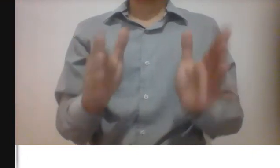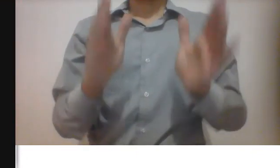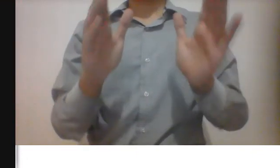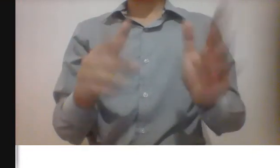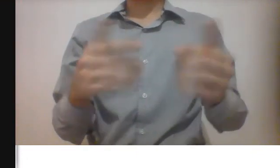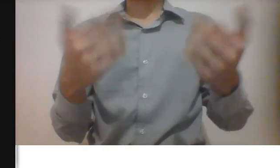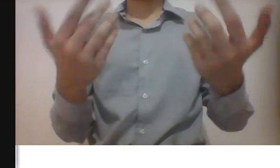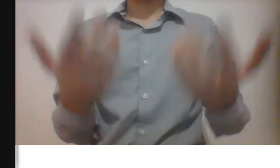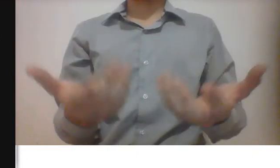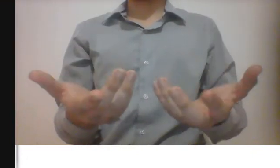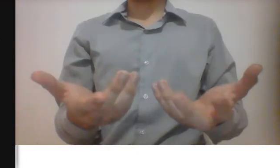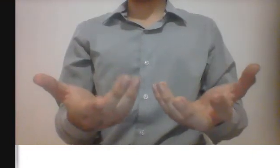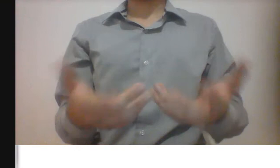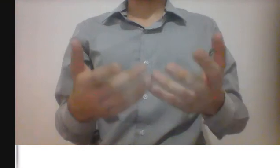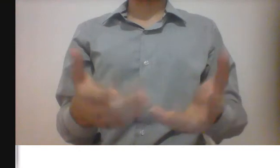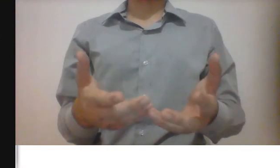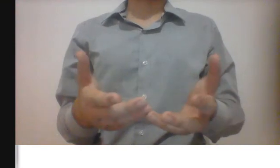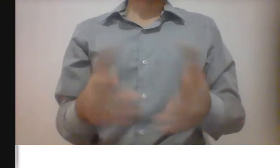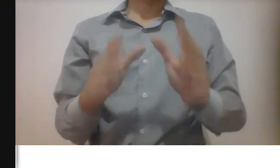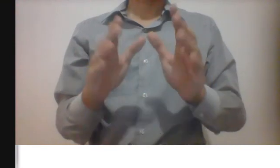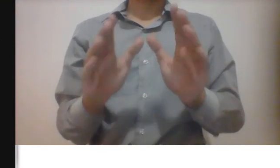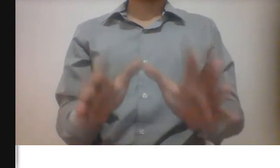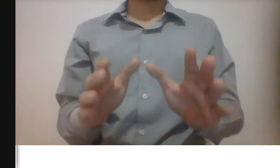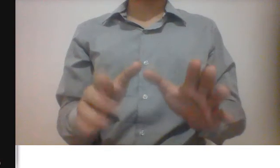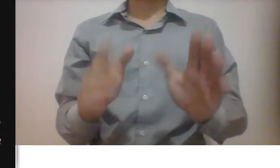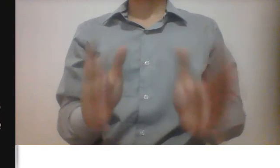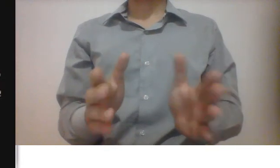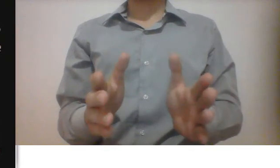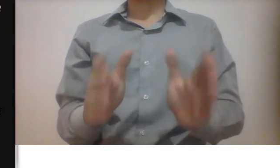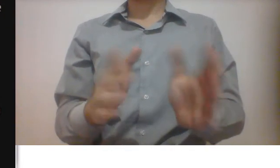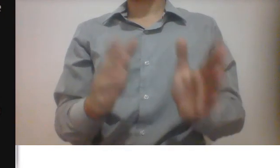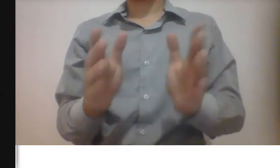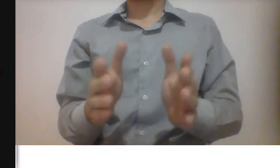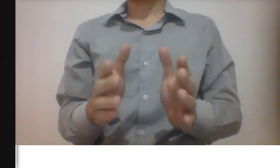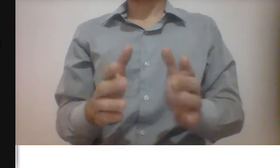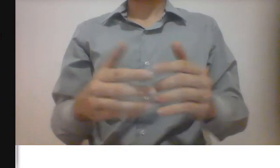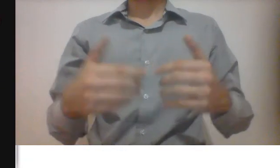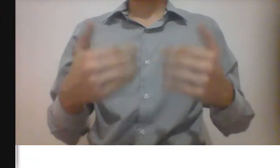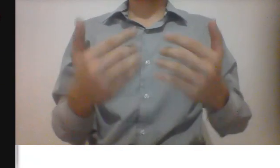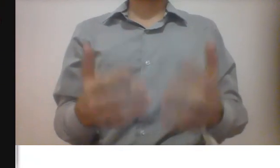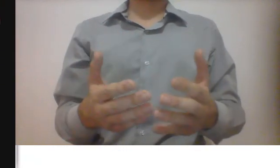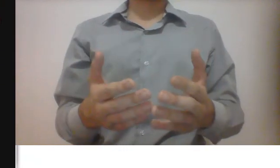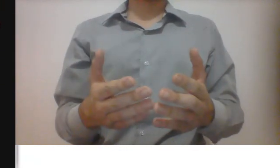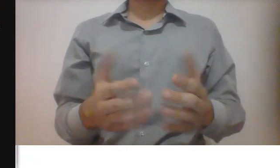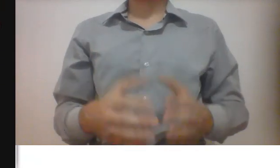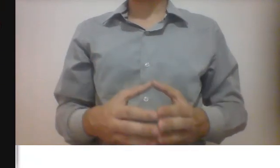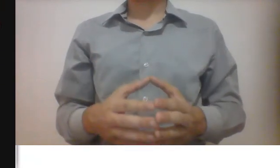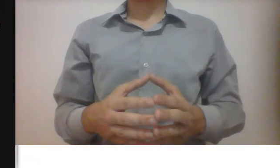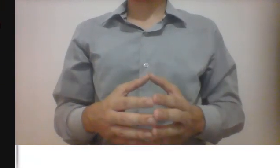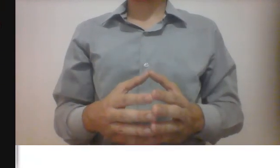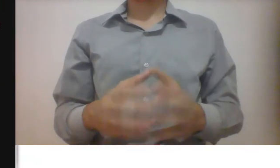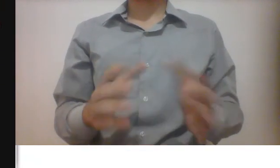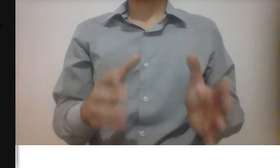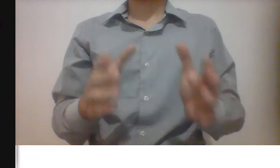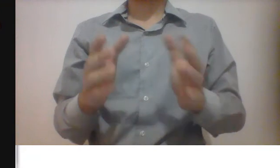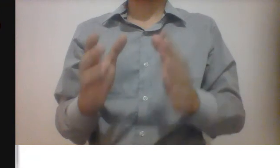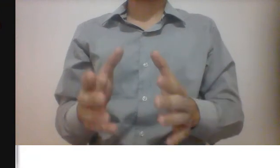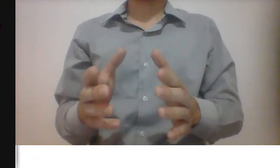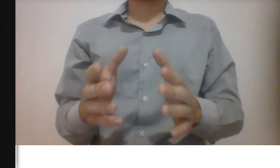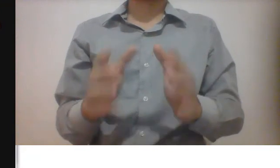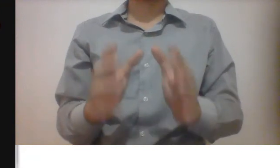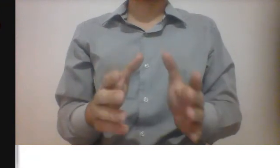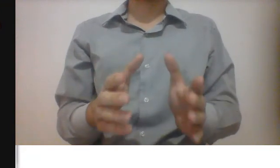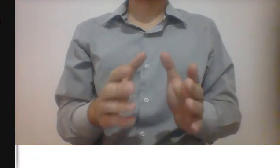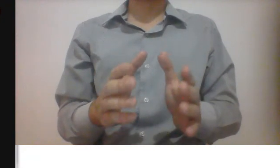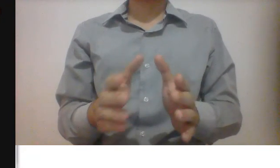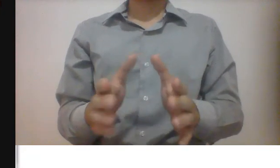vulnerable incluso por el tema del COVID-19. Pero por lo menos actualmente los recursos que se están generando en el tema de cobro de